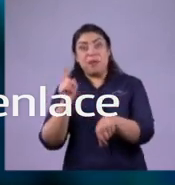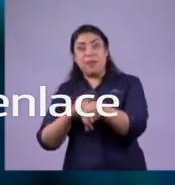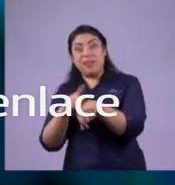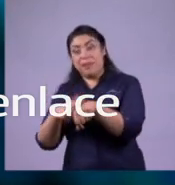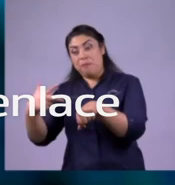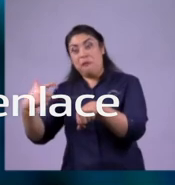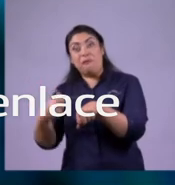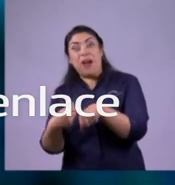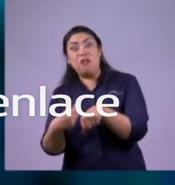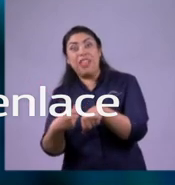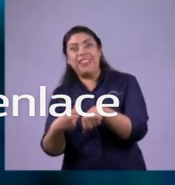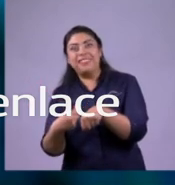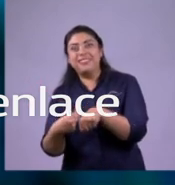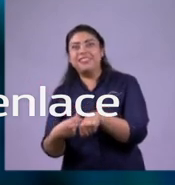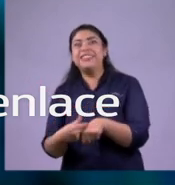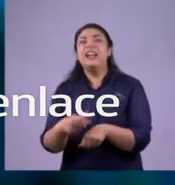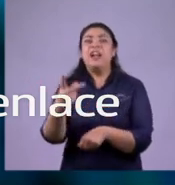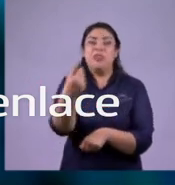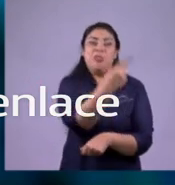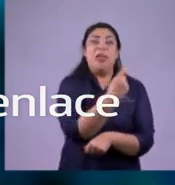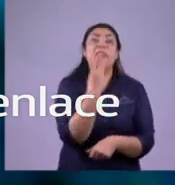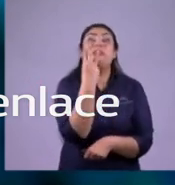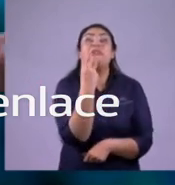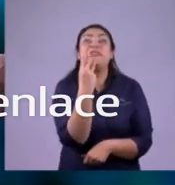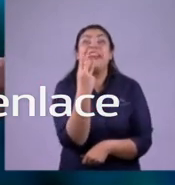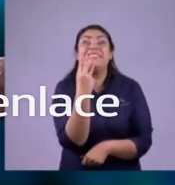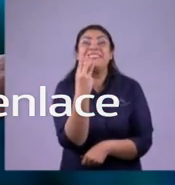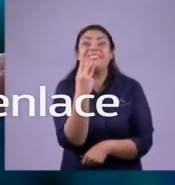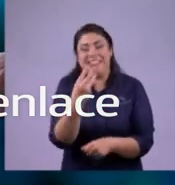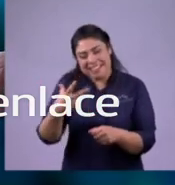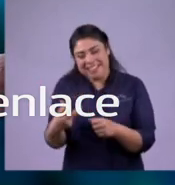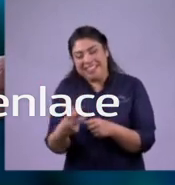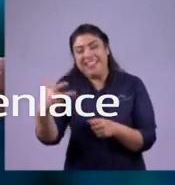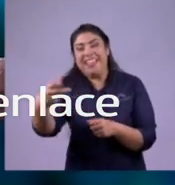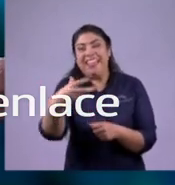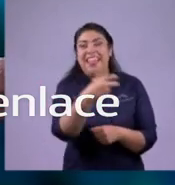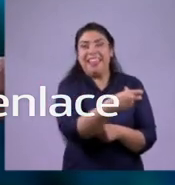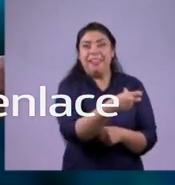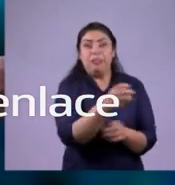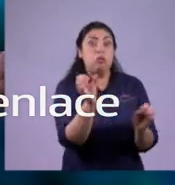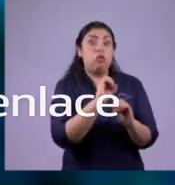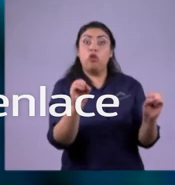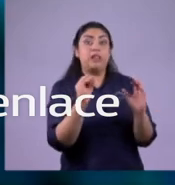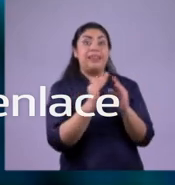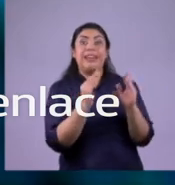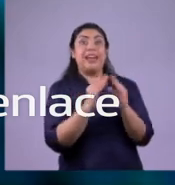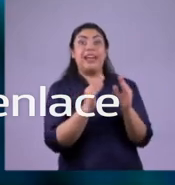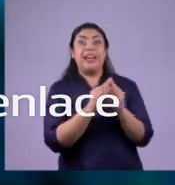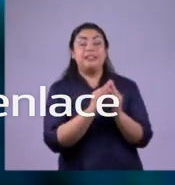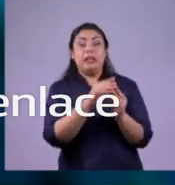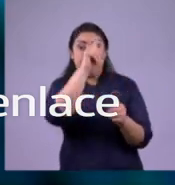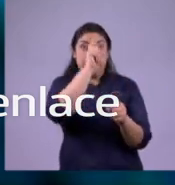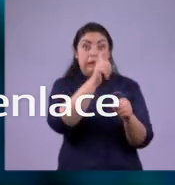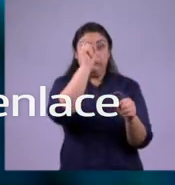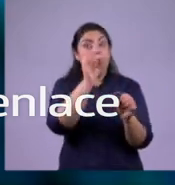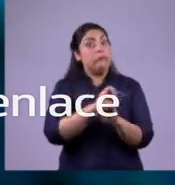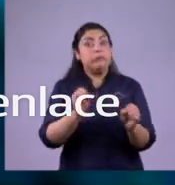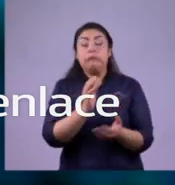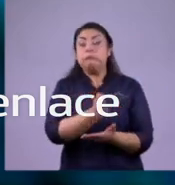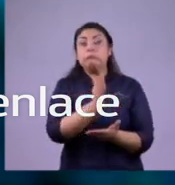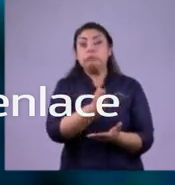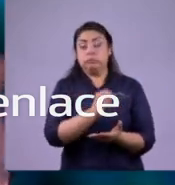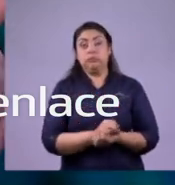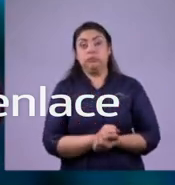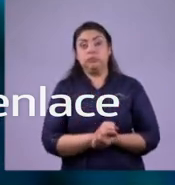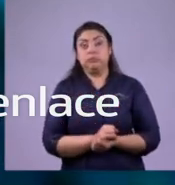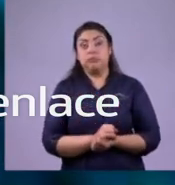y los del ajo no tenía casa o tenía tres no trabajaba y un día yo voy saliendo